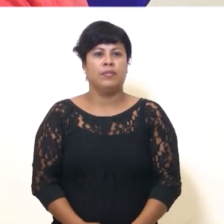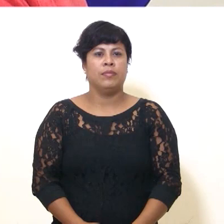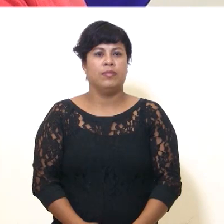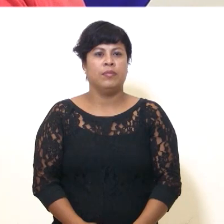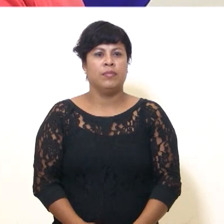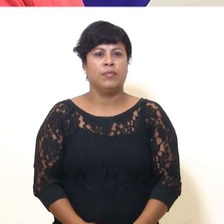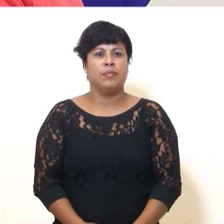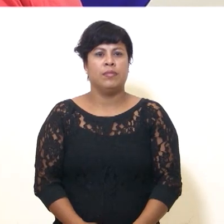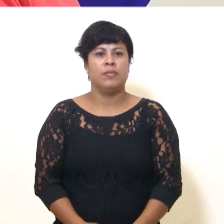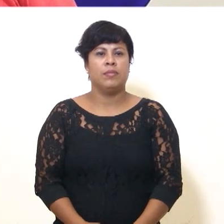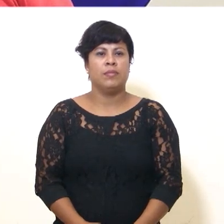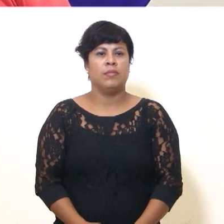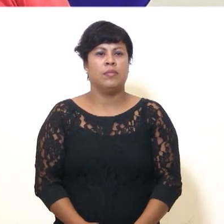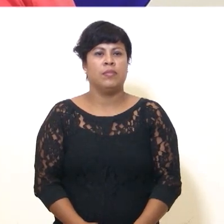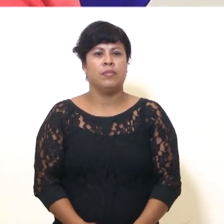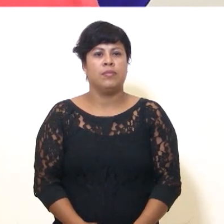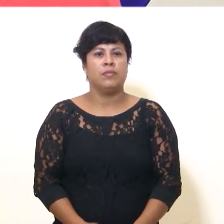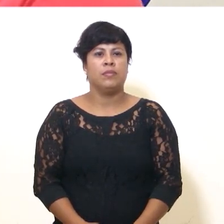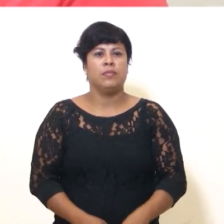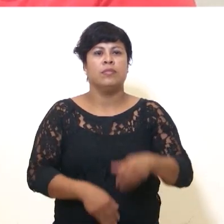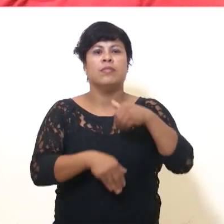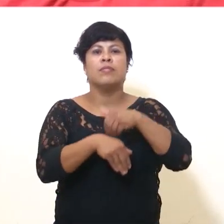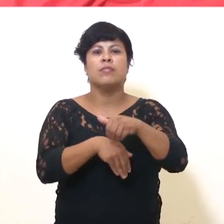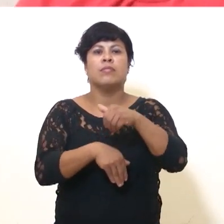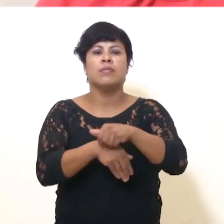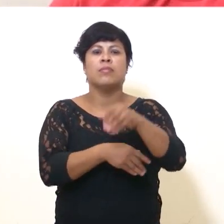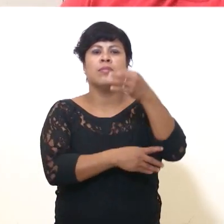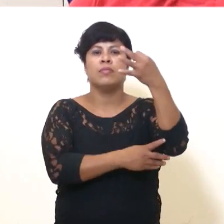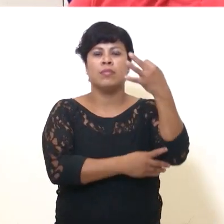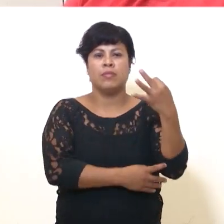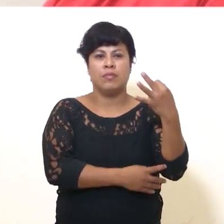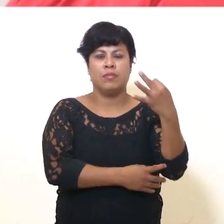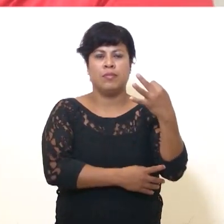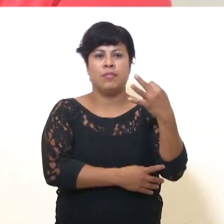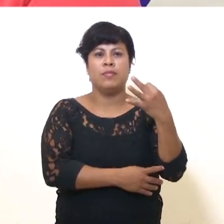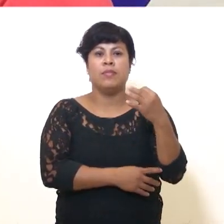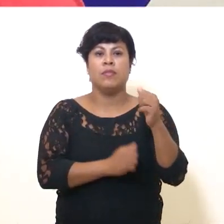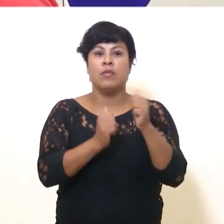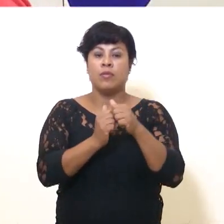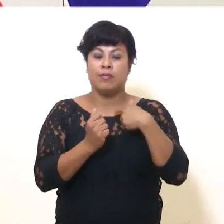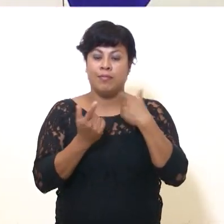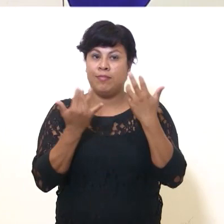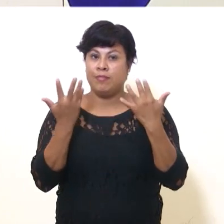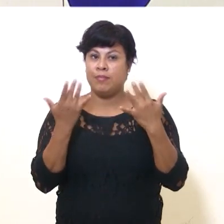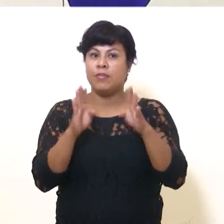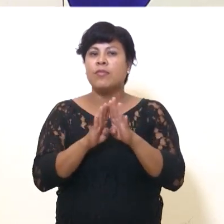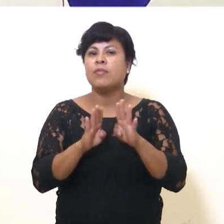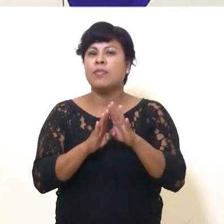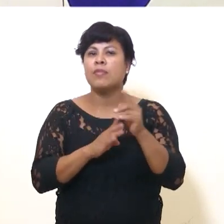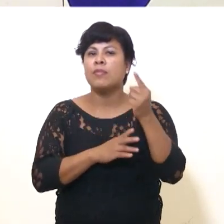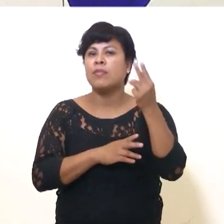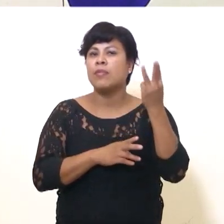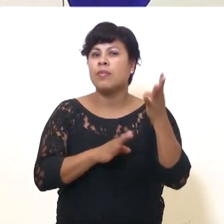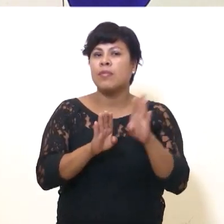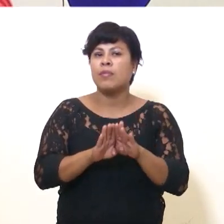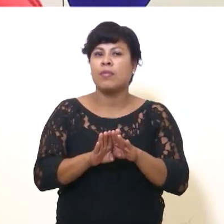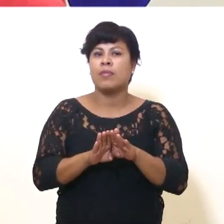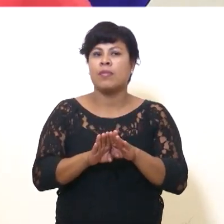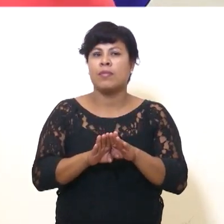Qué feo me salió. El número 3. Con nuestros deditos, ¿cómo sería? ¿Me